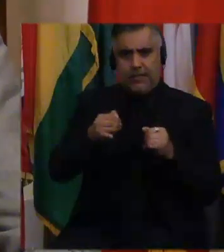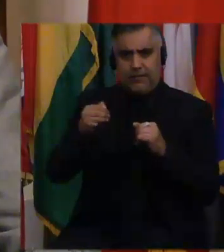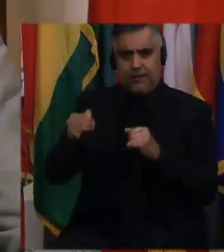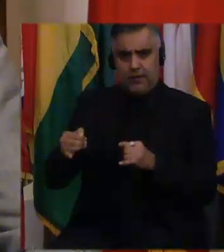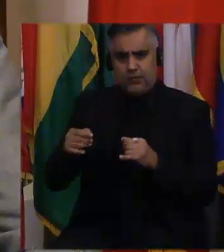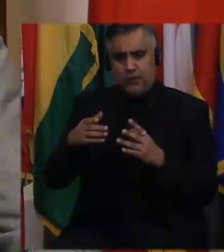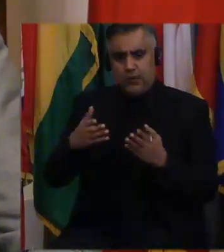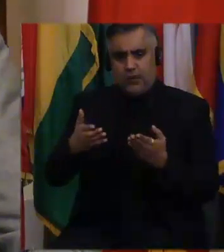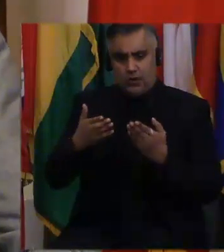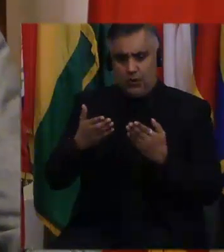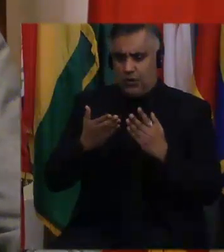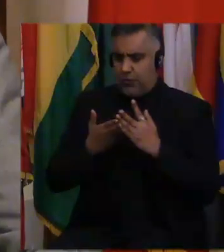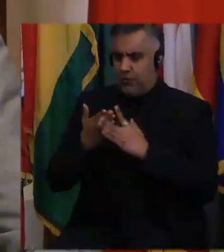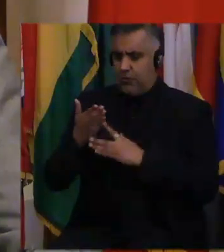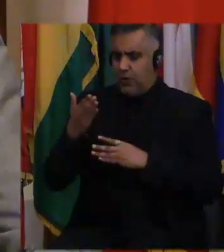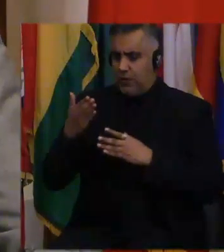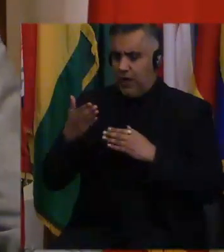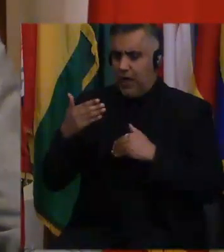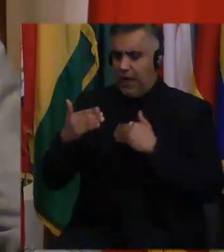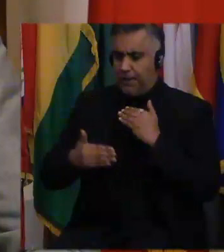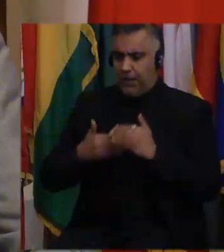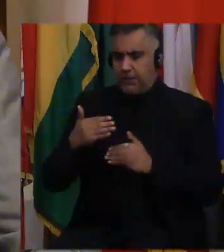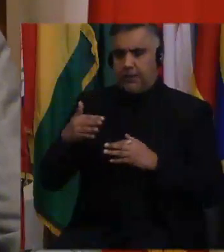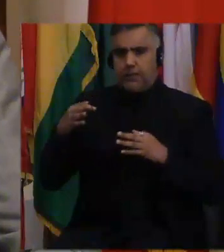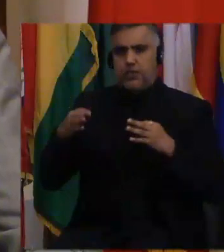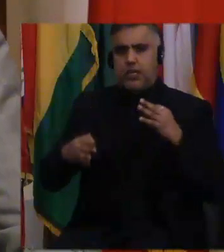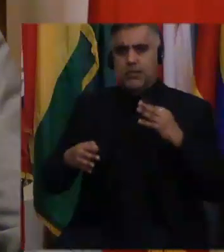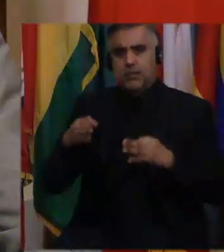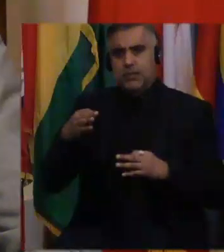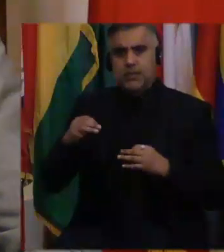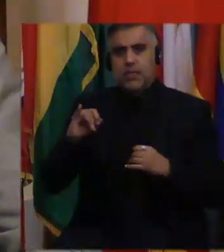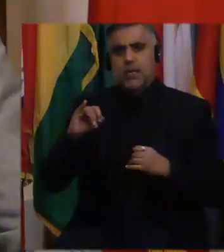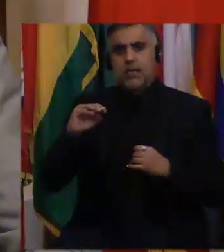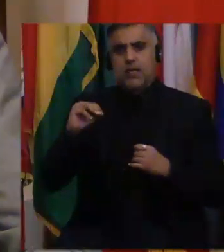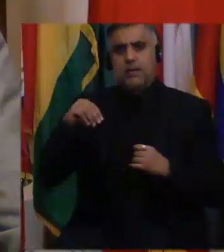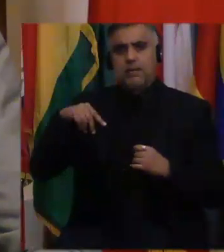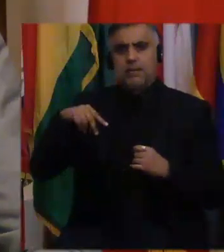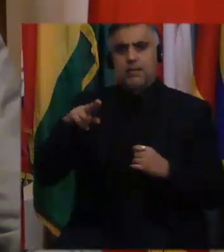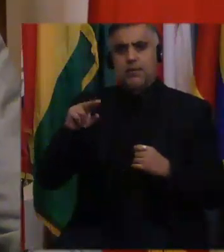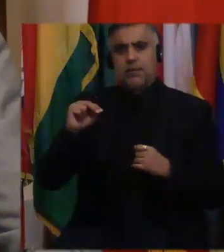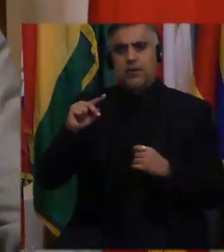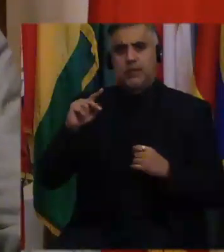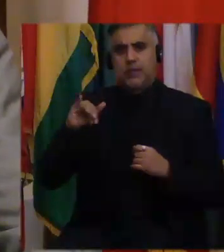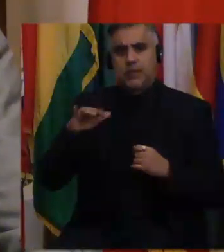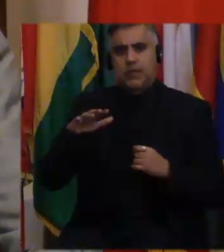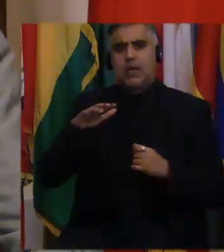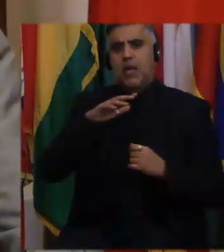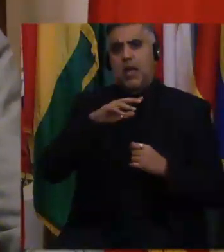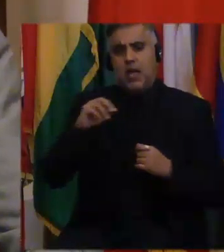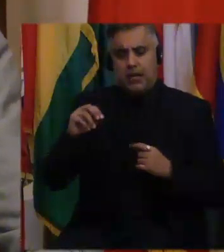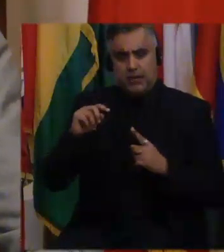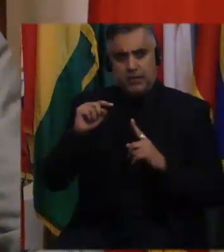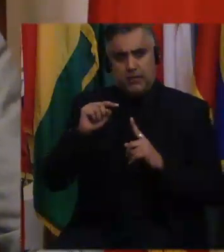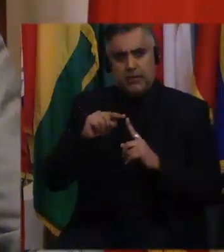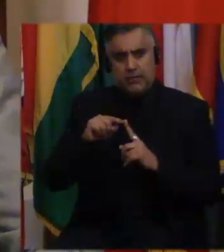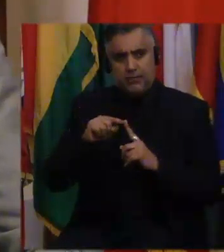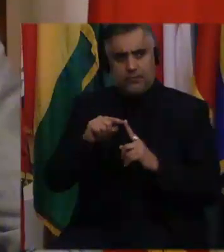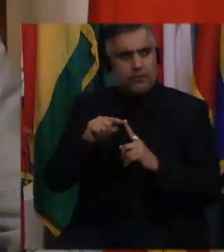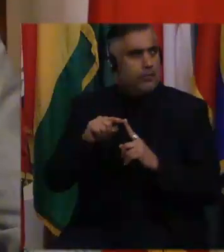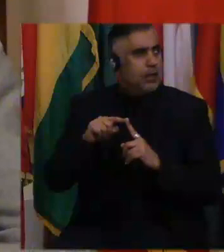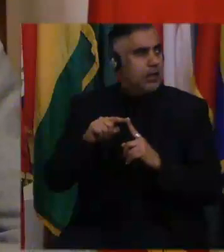a la justicia, sobre el tema de la impunidad, situaciones de desapariciones, asesinatos, violencia sexual,